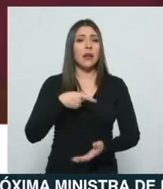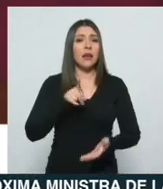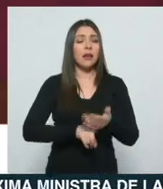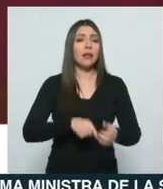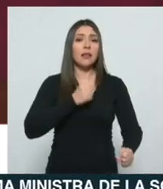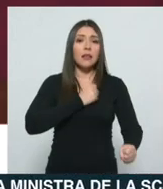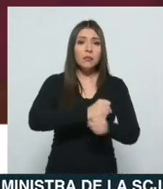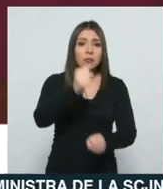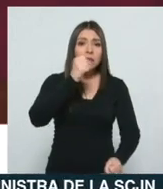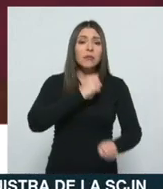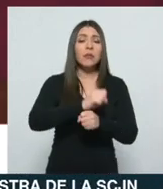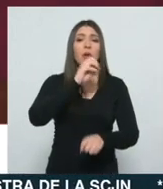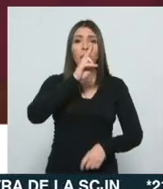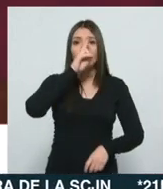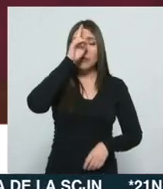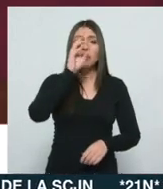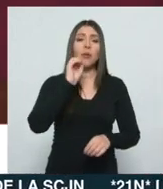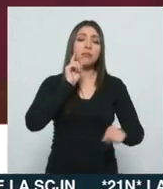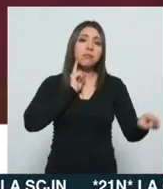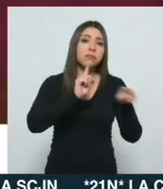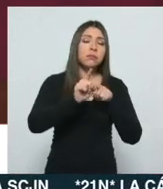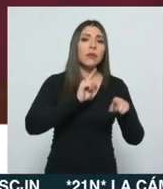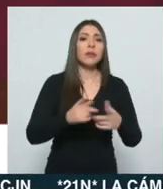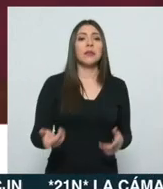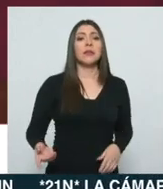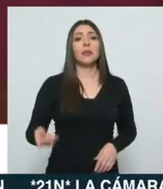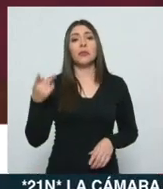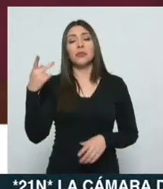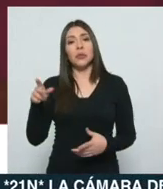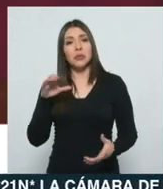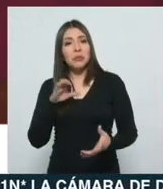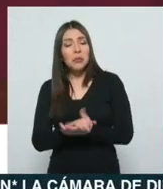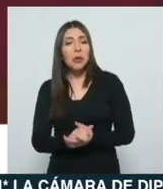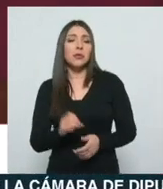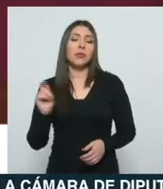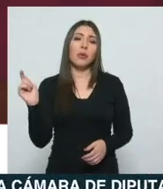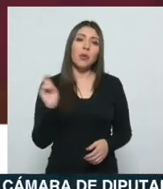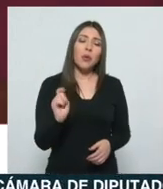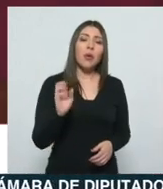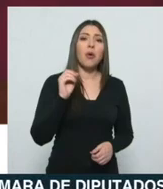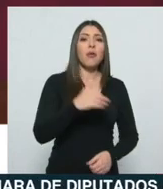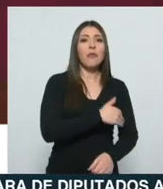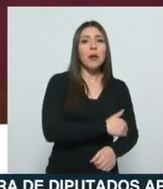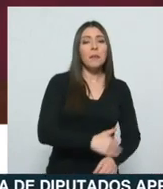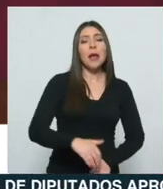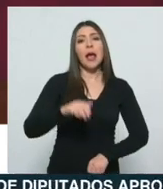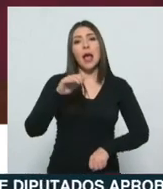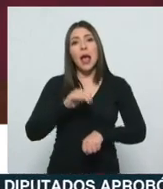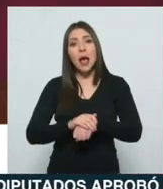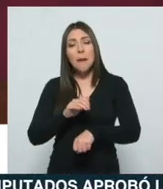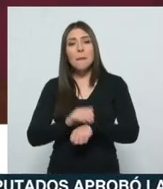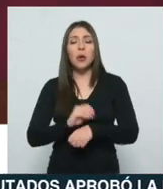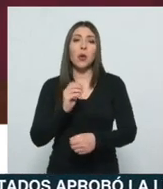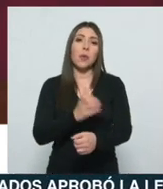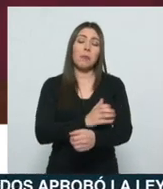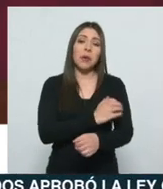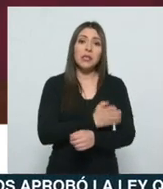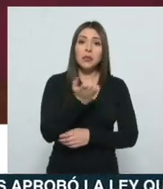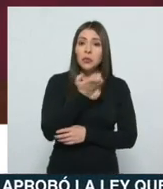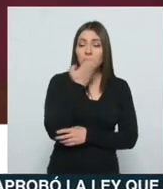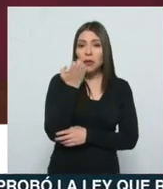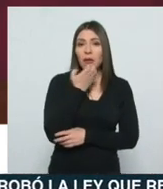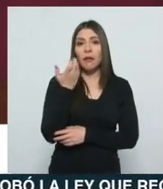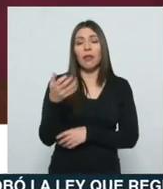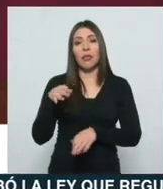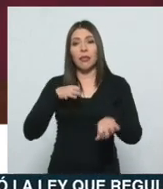su pareja, por parte de su esposo, por parte del novio, de algún familiar, compañero de escuela, de